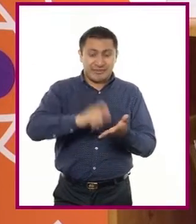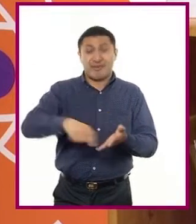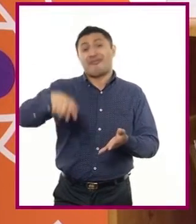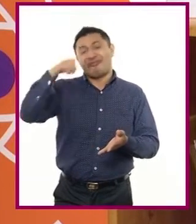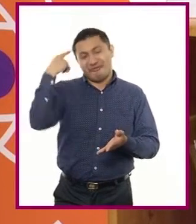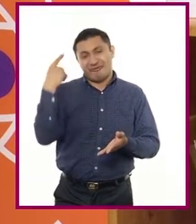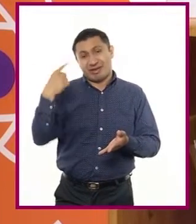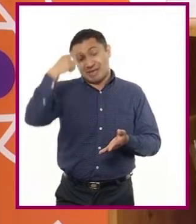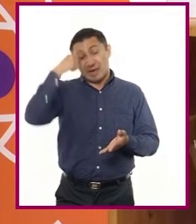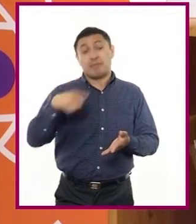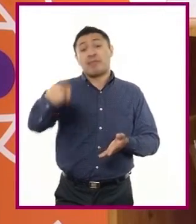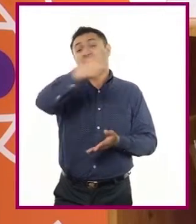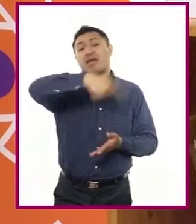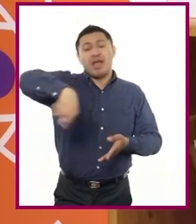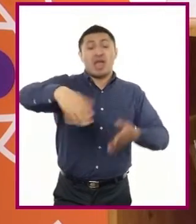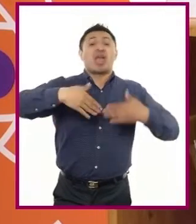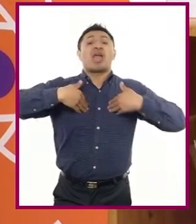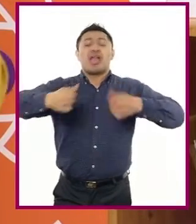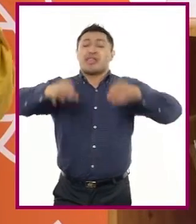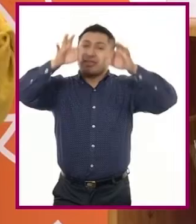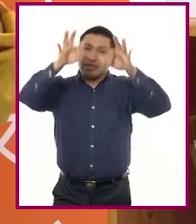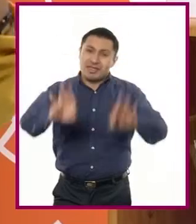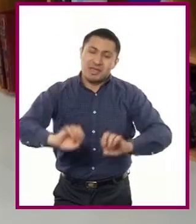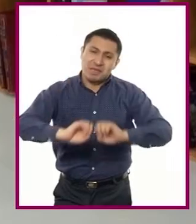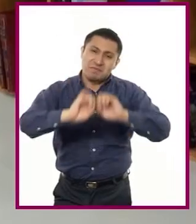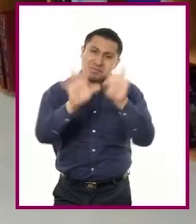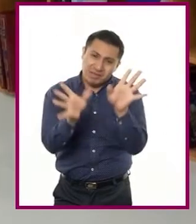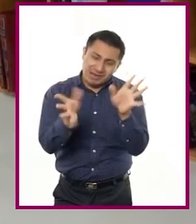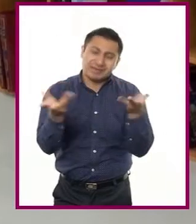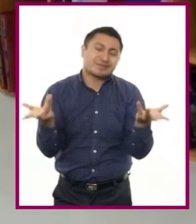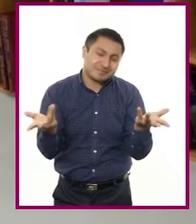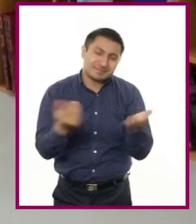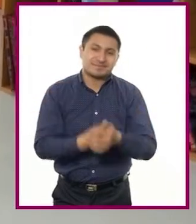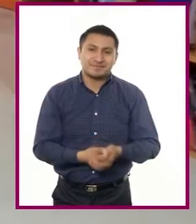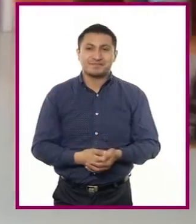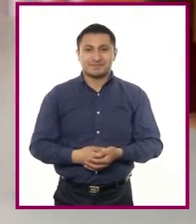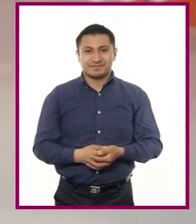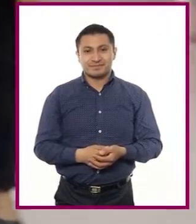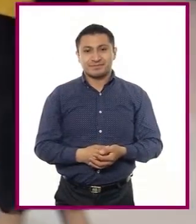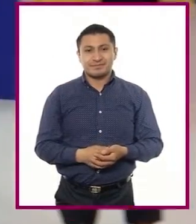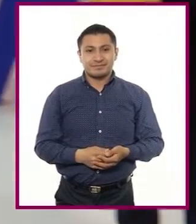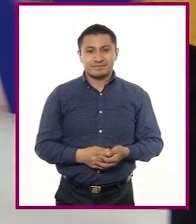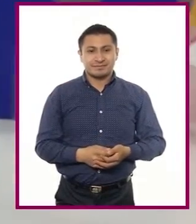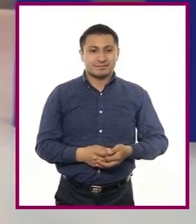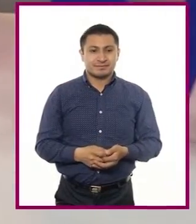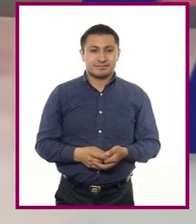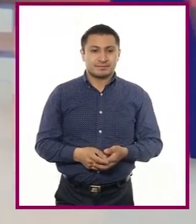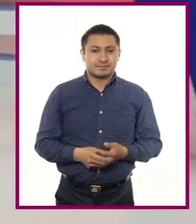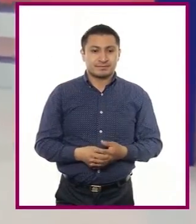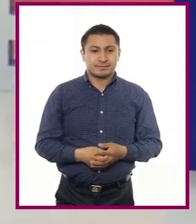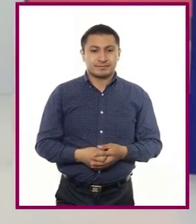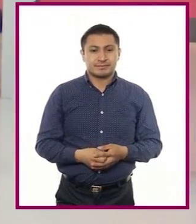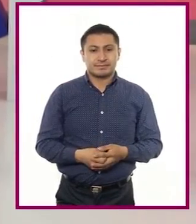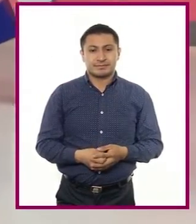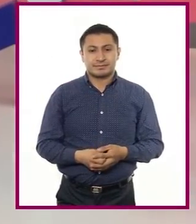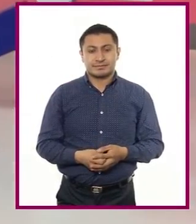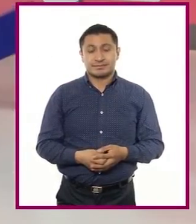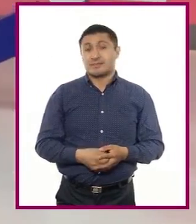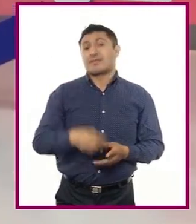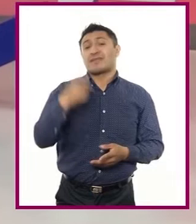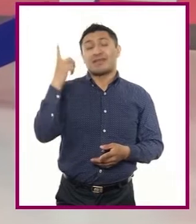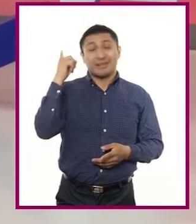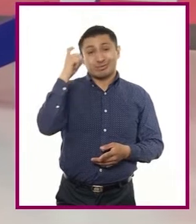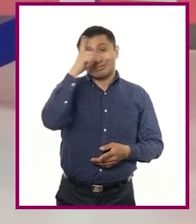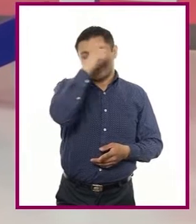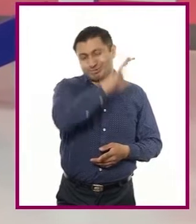y sean bien comprendidos y recibidos por los lectores u oyentes. Pues eso sí está